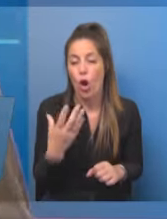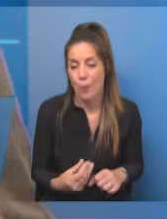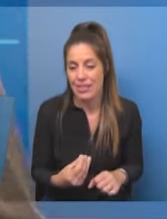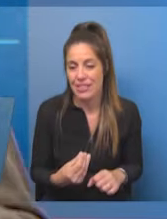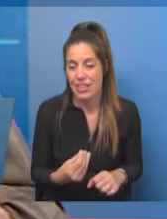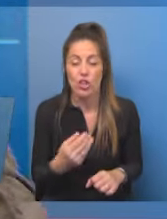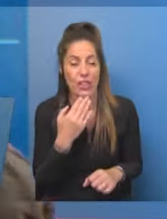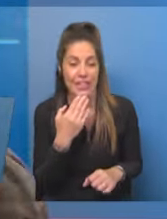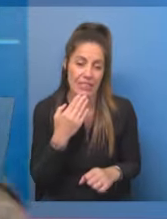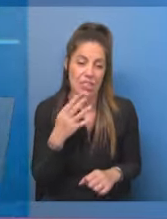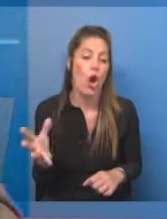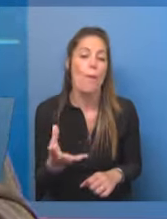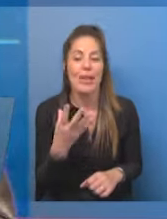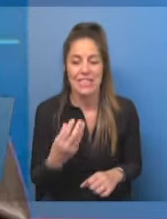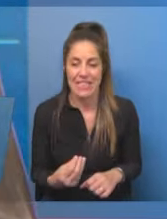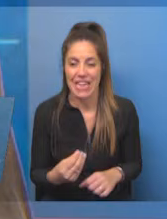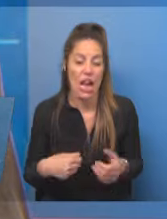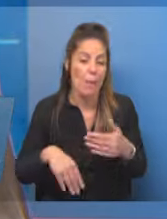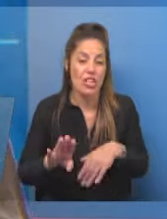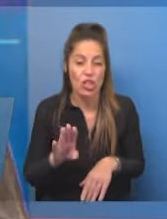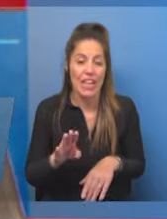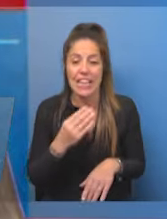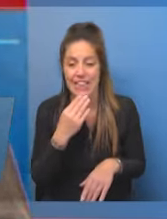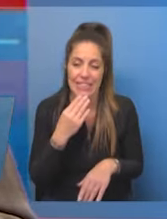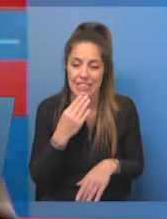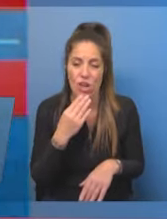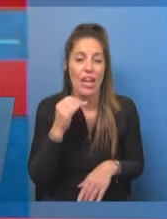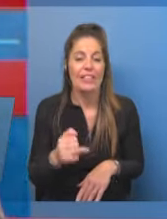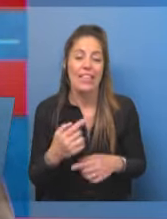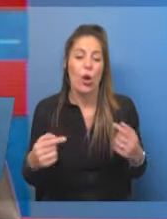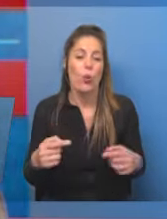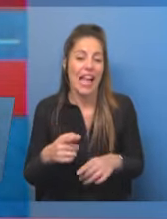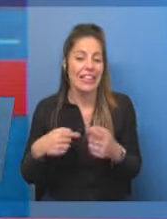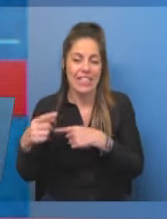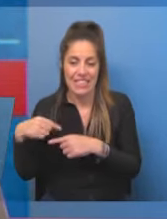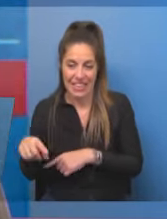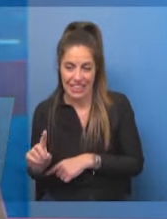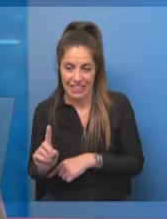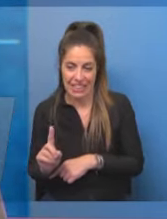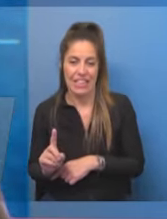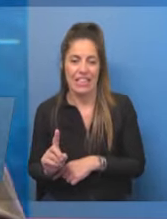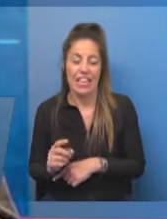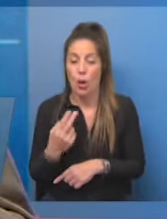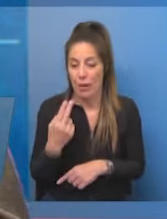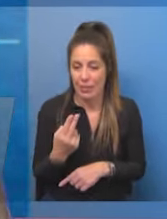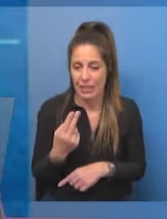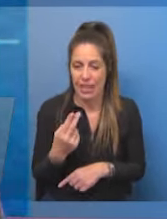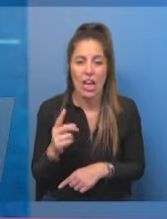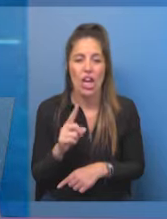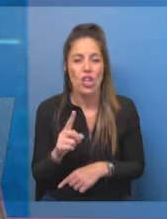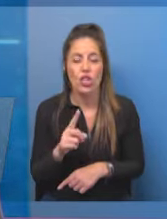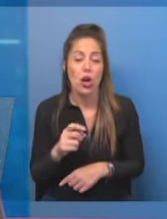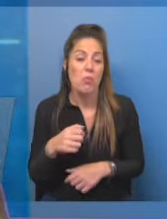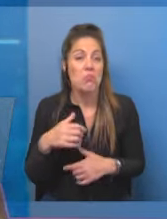son indeciso convencer a la mayoría de sus indecisos porque tienen algún antecedente que lo que lo permite no es